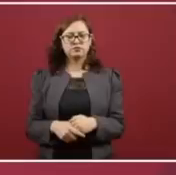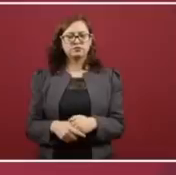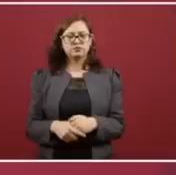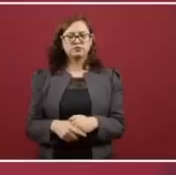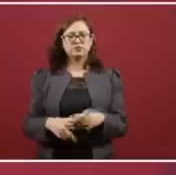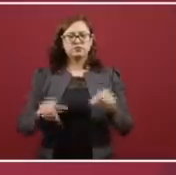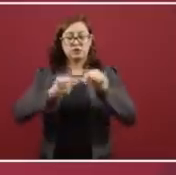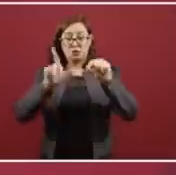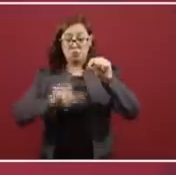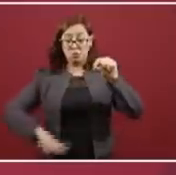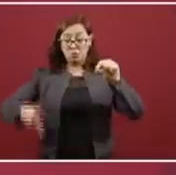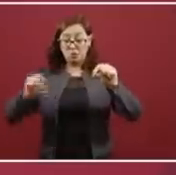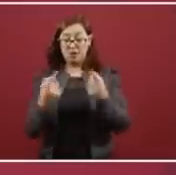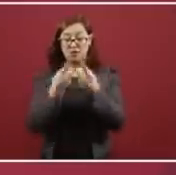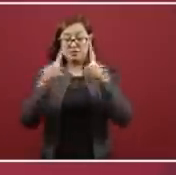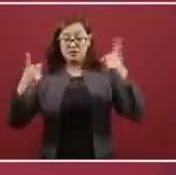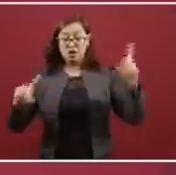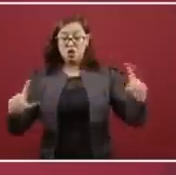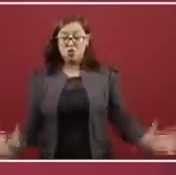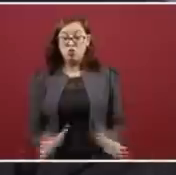crecimiento del 4%